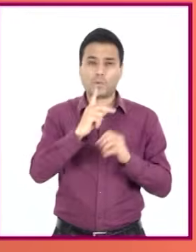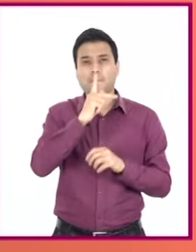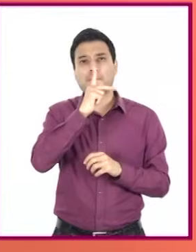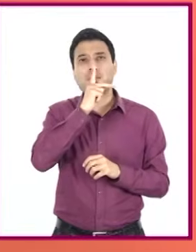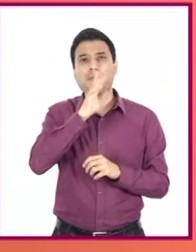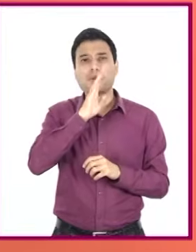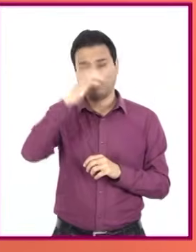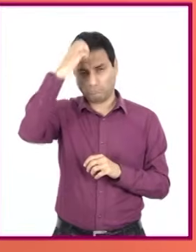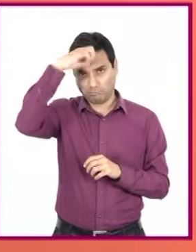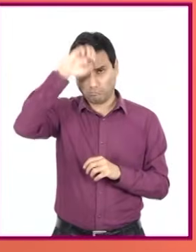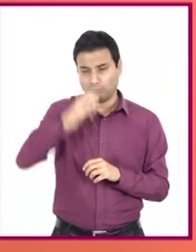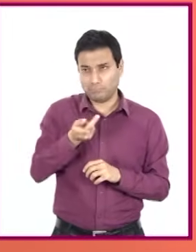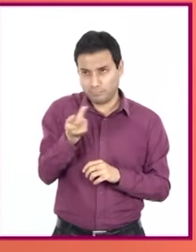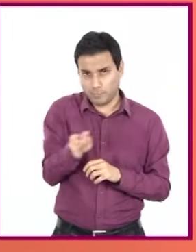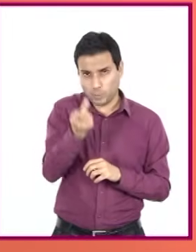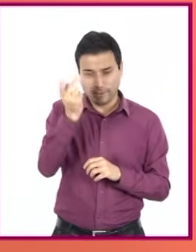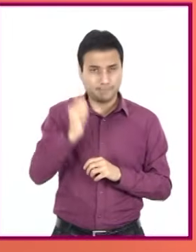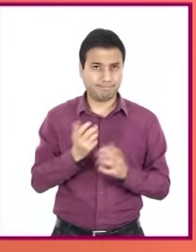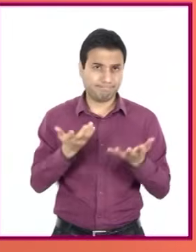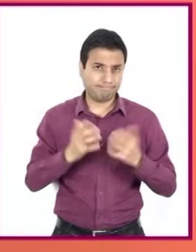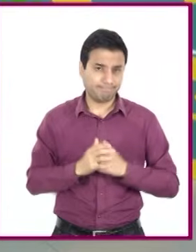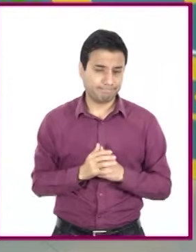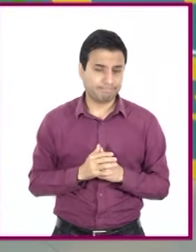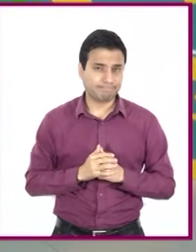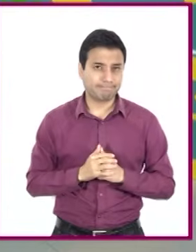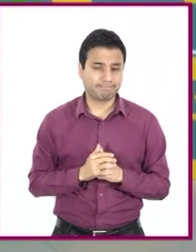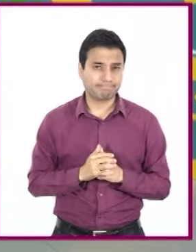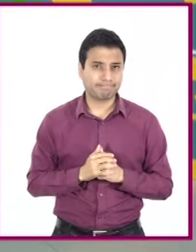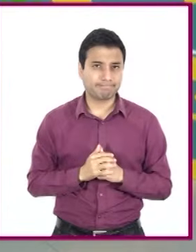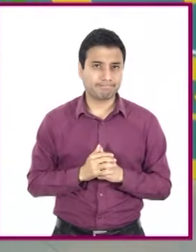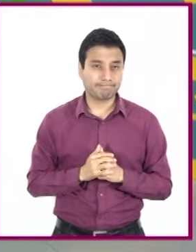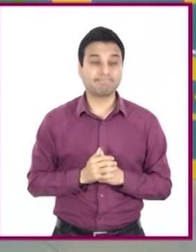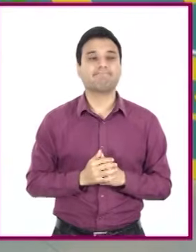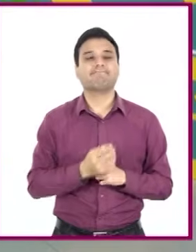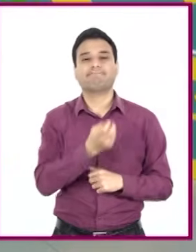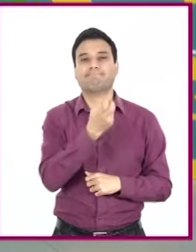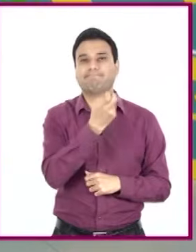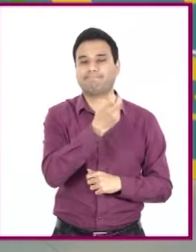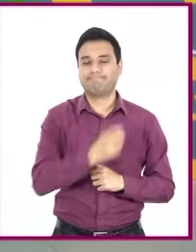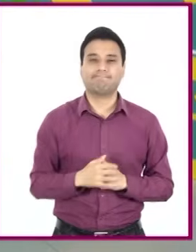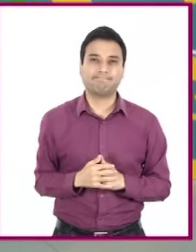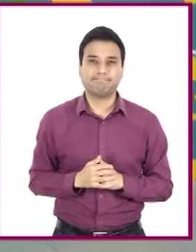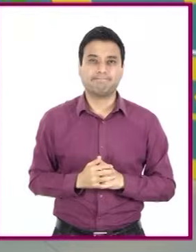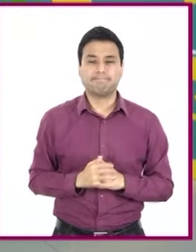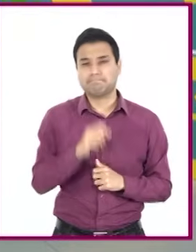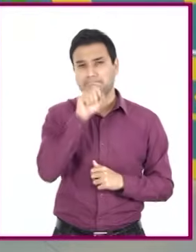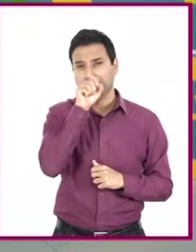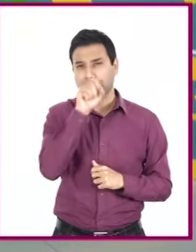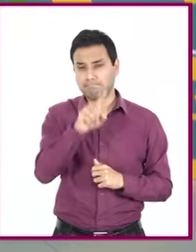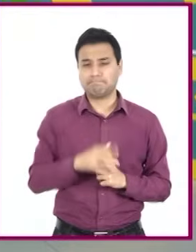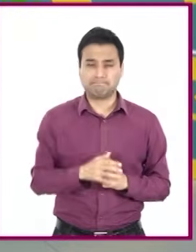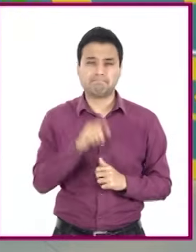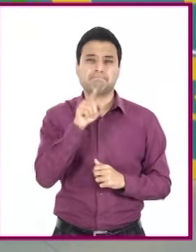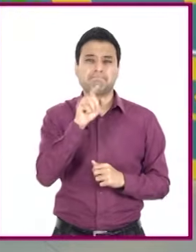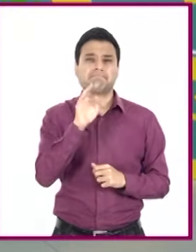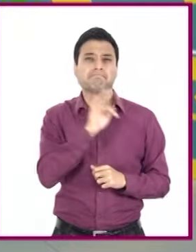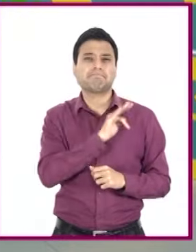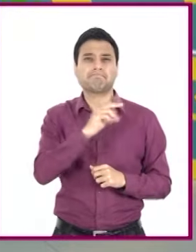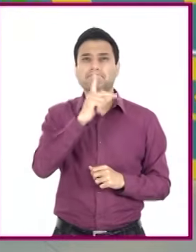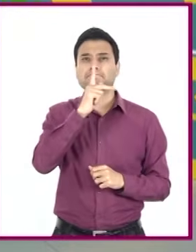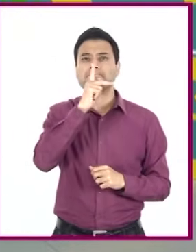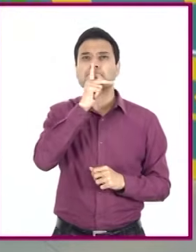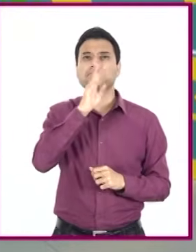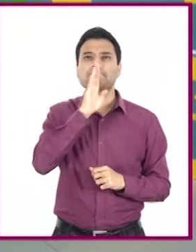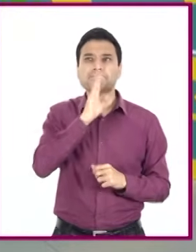y conocimiento del problema o la solución. Exacto. Incluso pueden investigar en qué trabajan sus